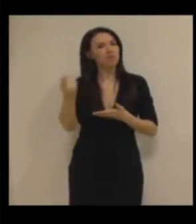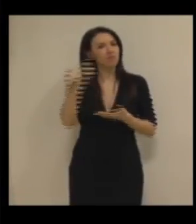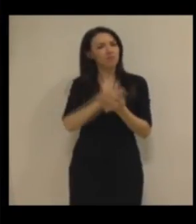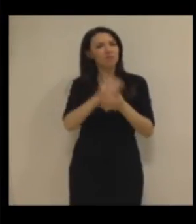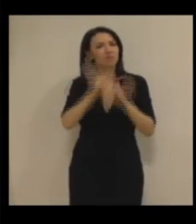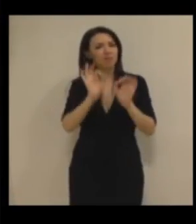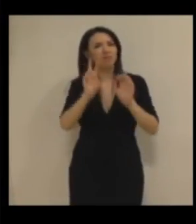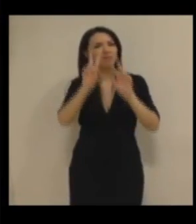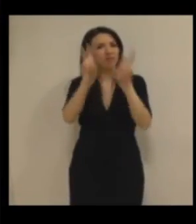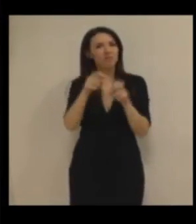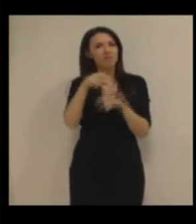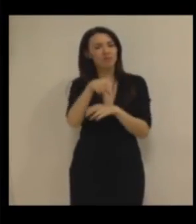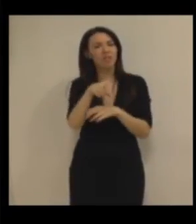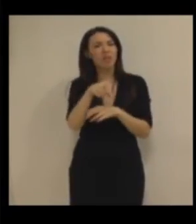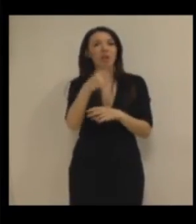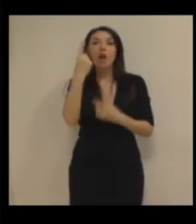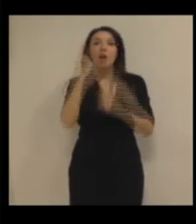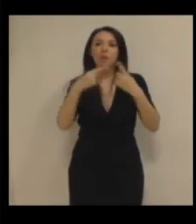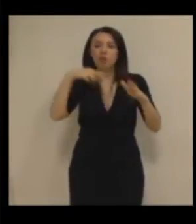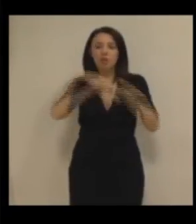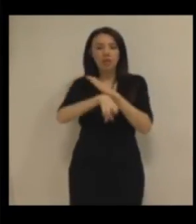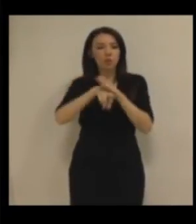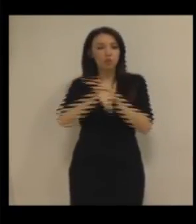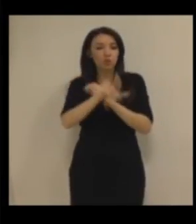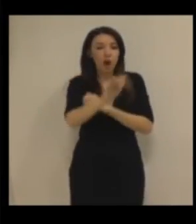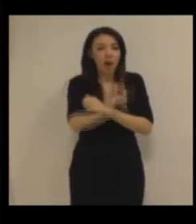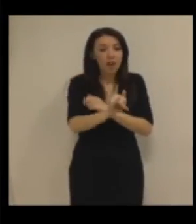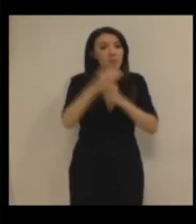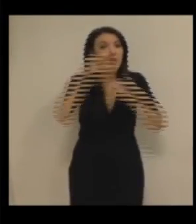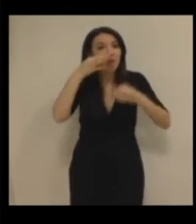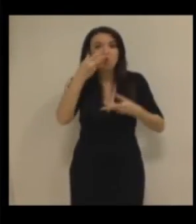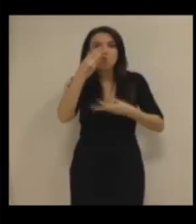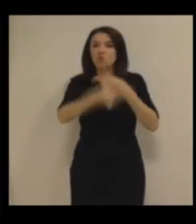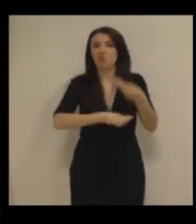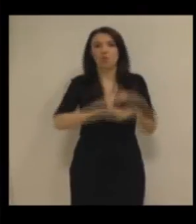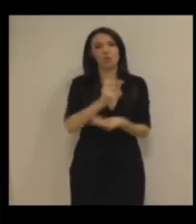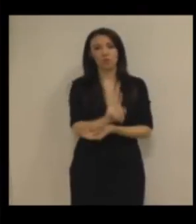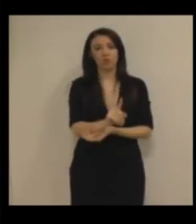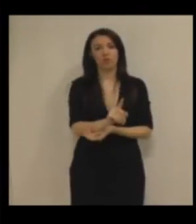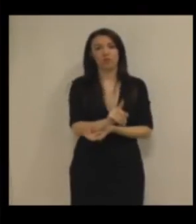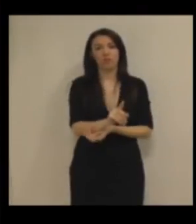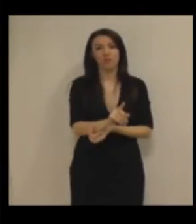eso, que a veces los recursos están ahí pero no se están utilizando.